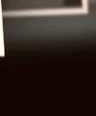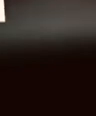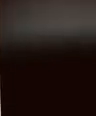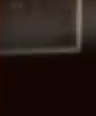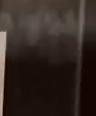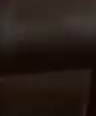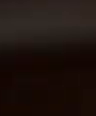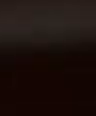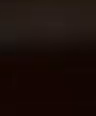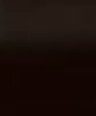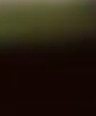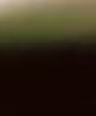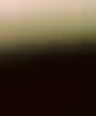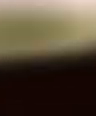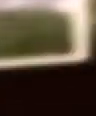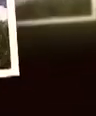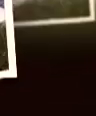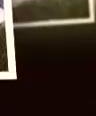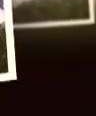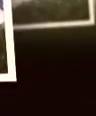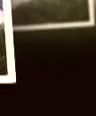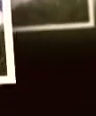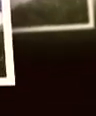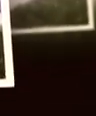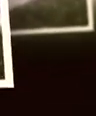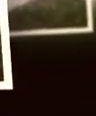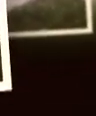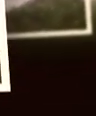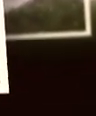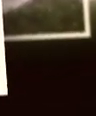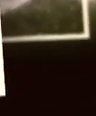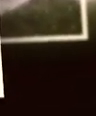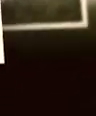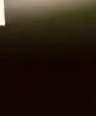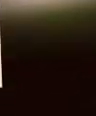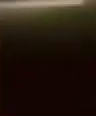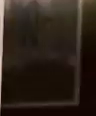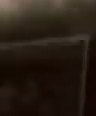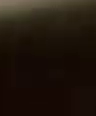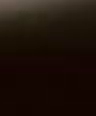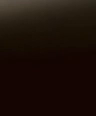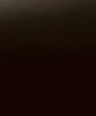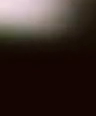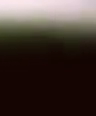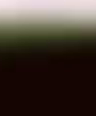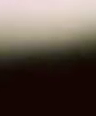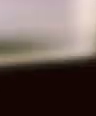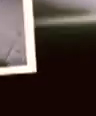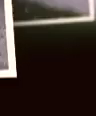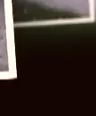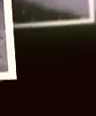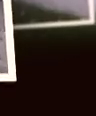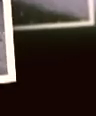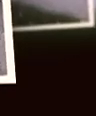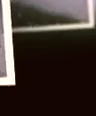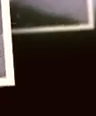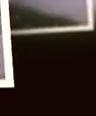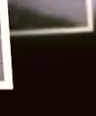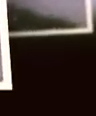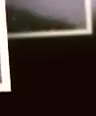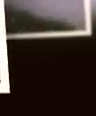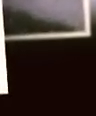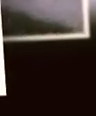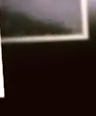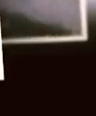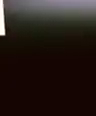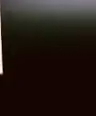jóvenes por la vida. No hay viento que nos desvíe las velas, en aguas profundas somos la propela, afilando escuelas,